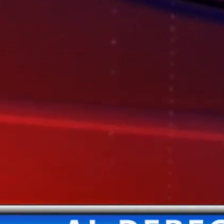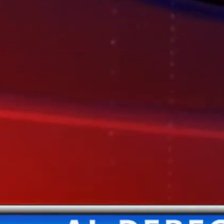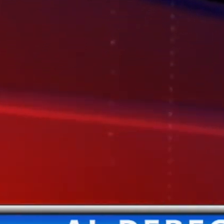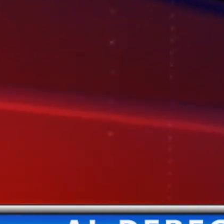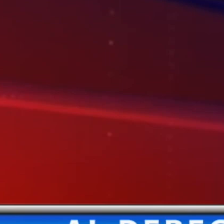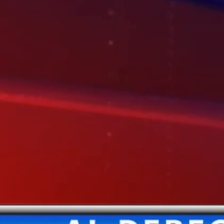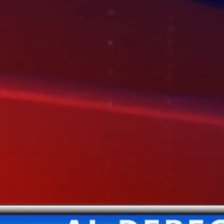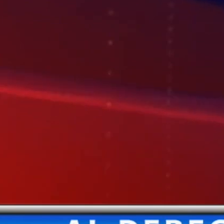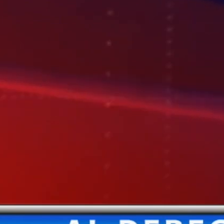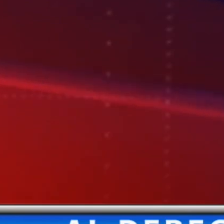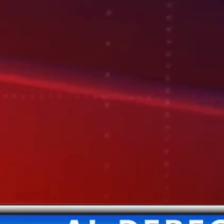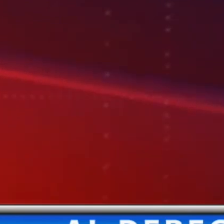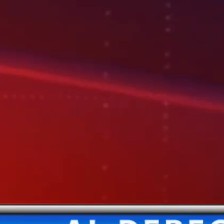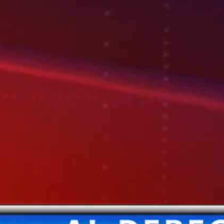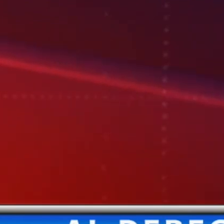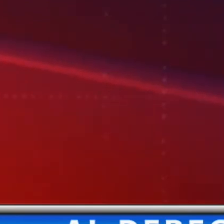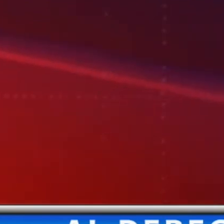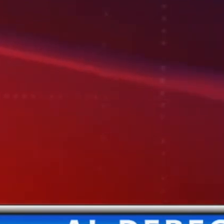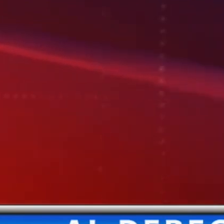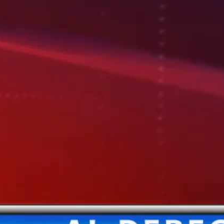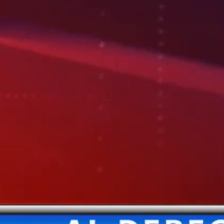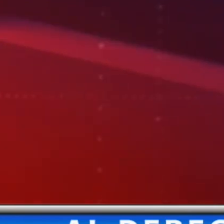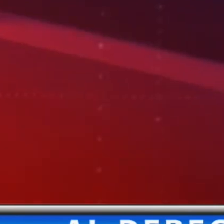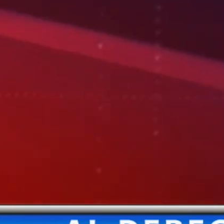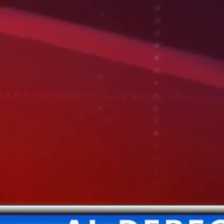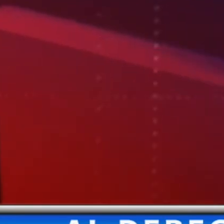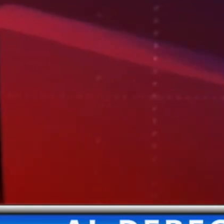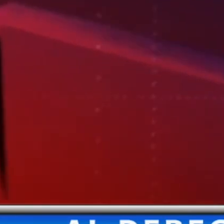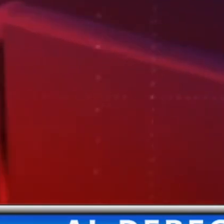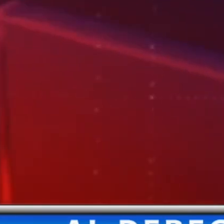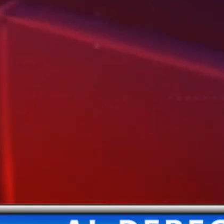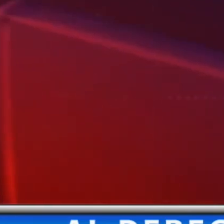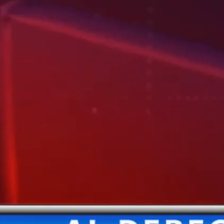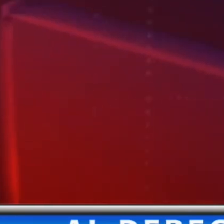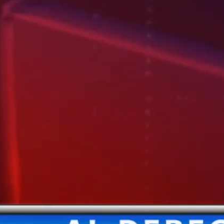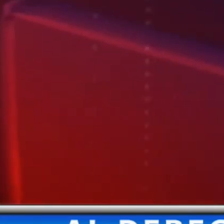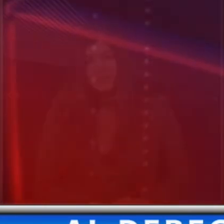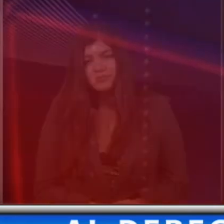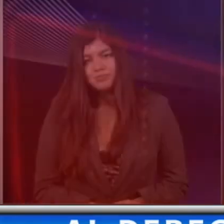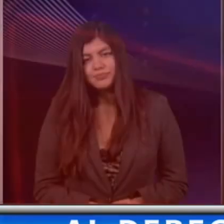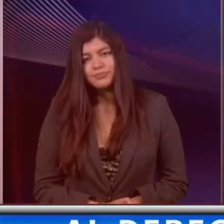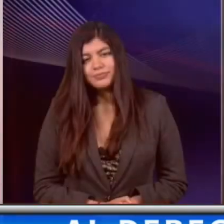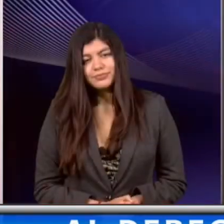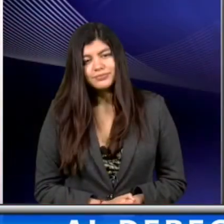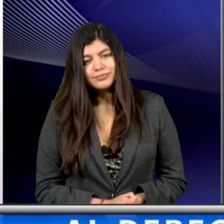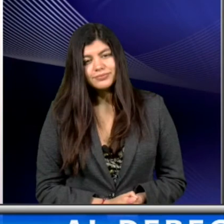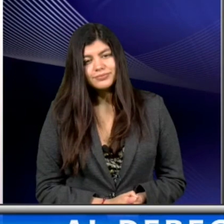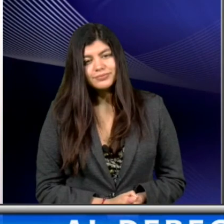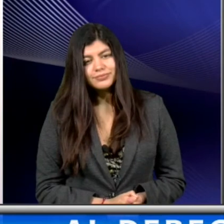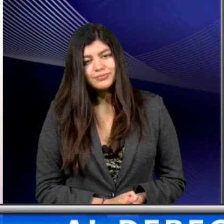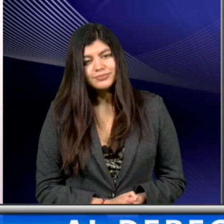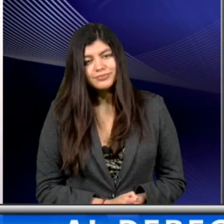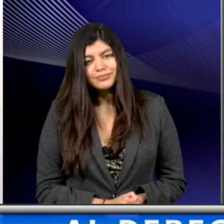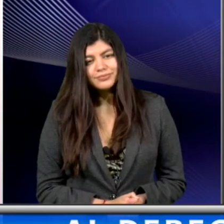la droga siga avanzando en nuestro Maule Sur, específicamente en nuestro Linares.